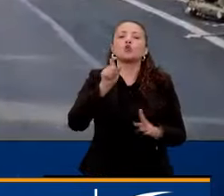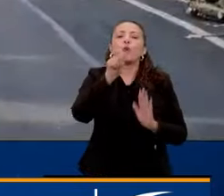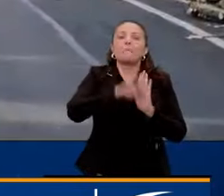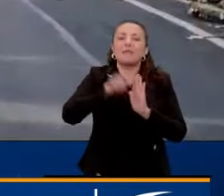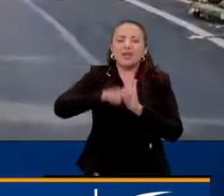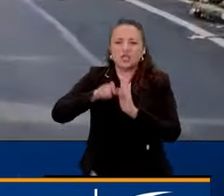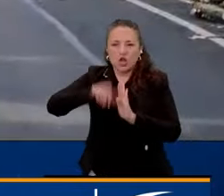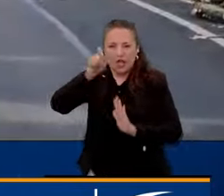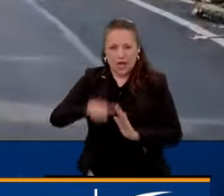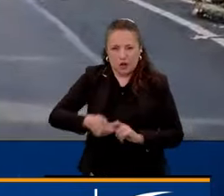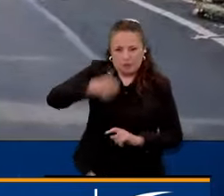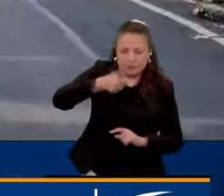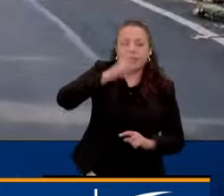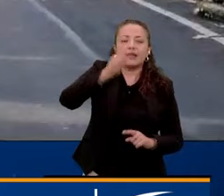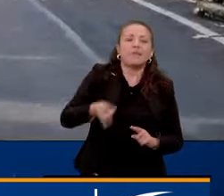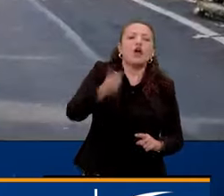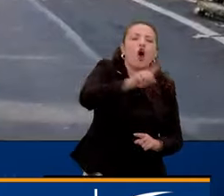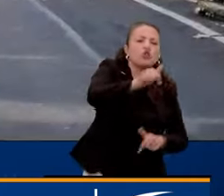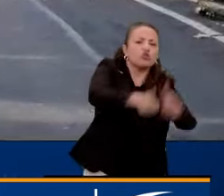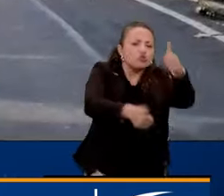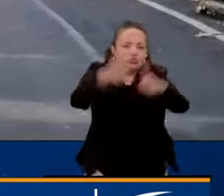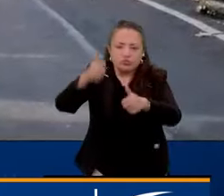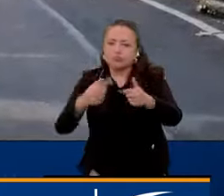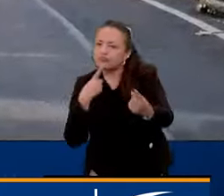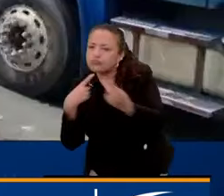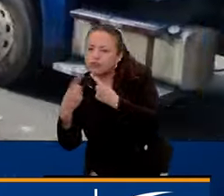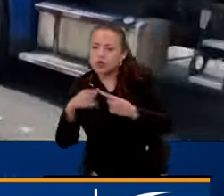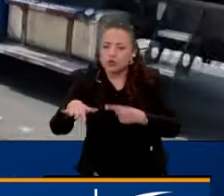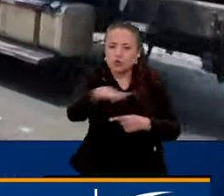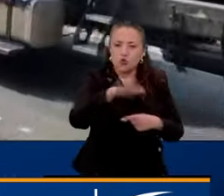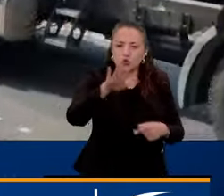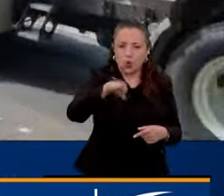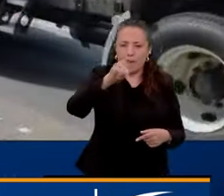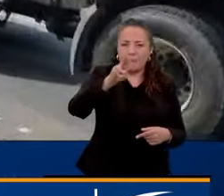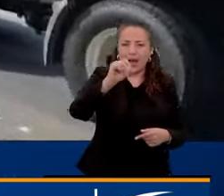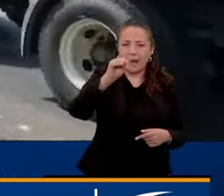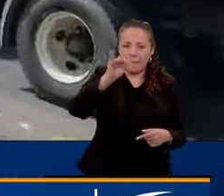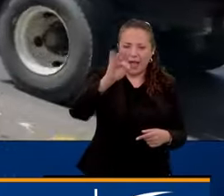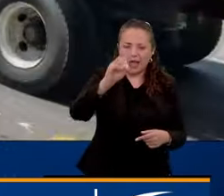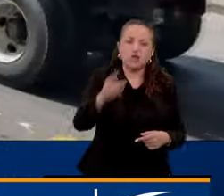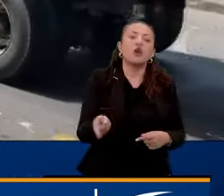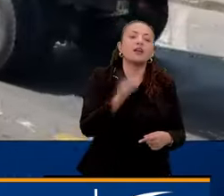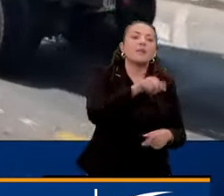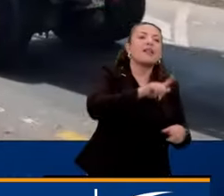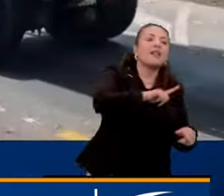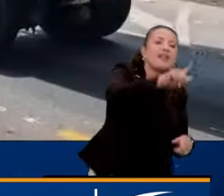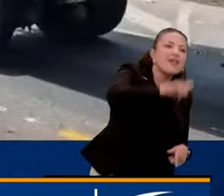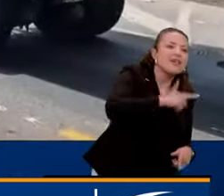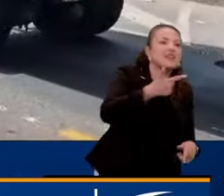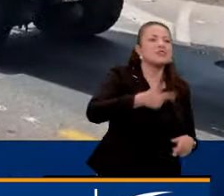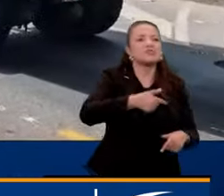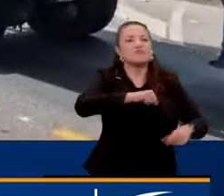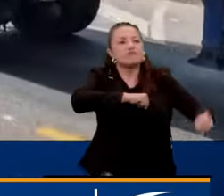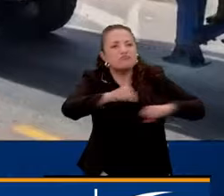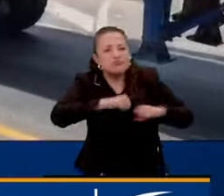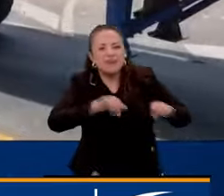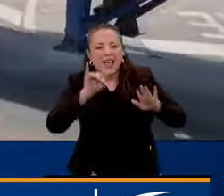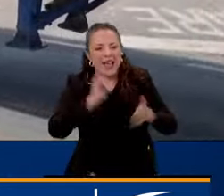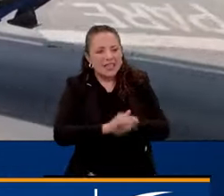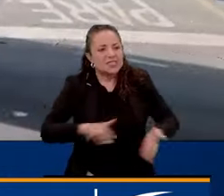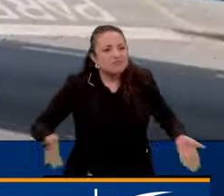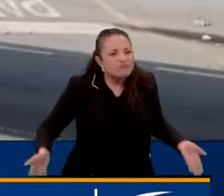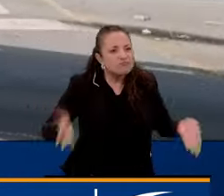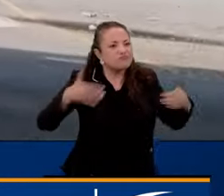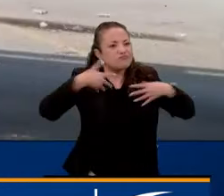autoridades de allí de dicho municipio y con con algunos de los líderes y dirigentes de esta protesta social que se está